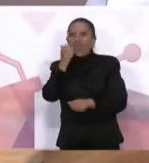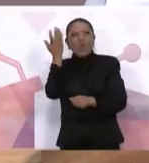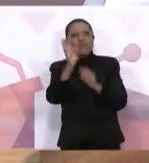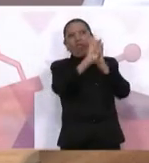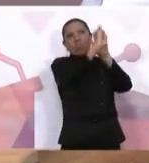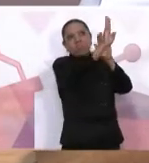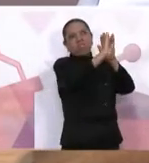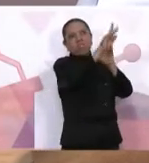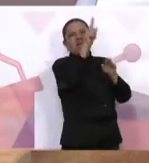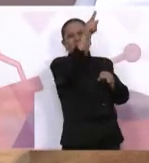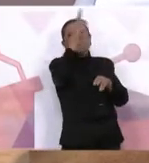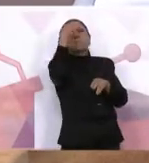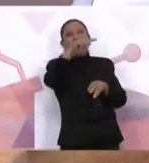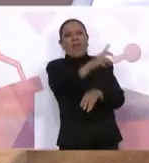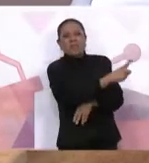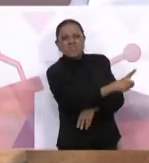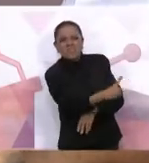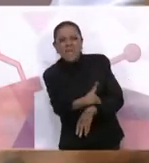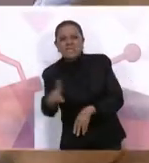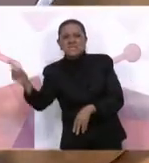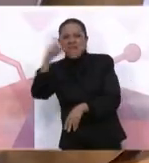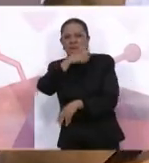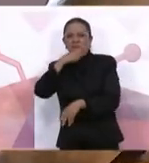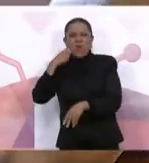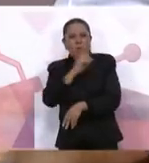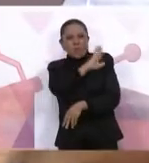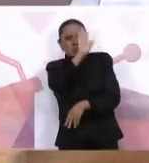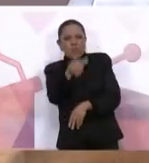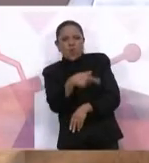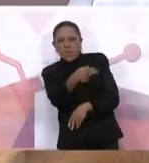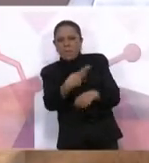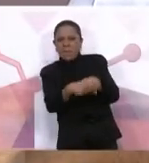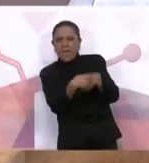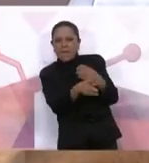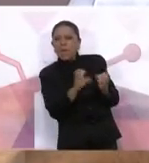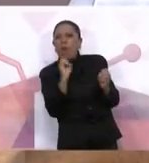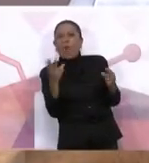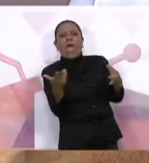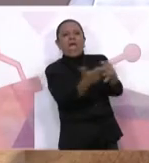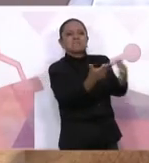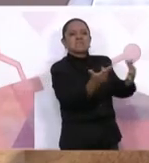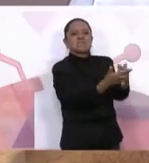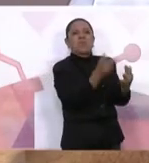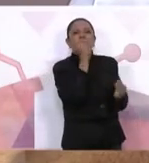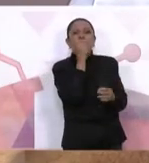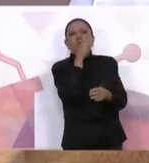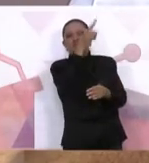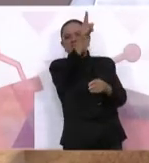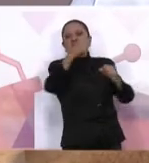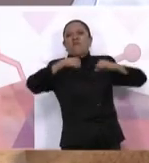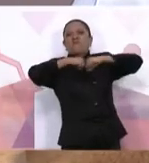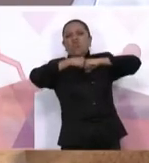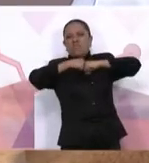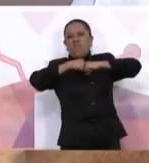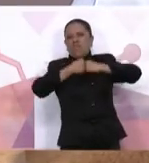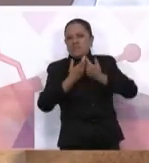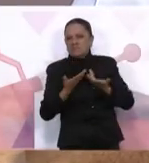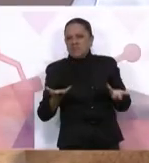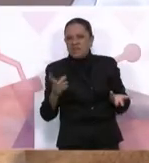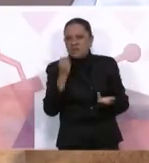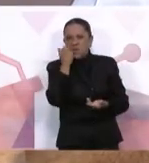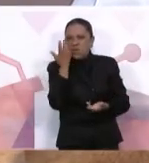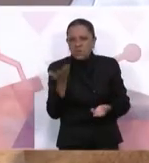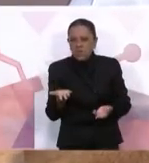desierto a morirse a que sean asesinados por la patrulla fronteriza y los que tengan esa